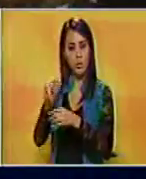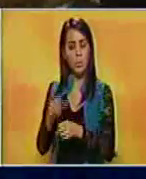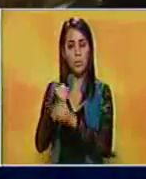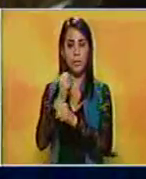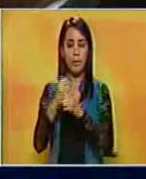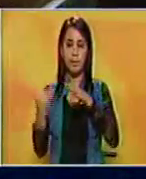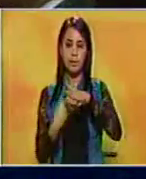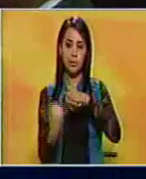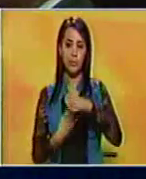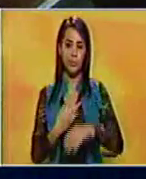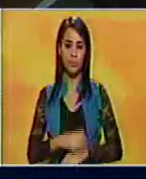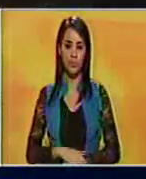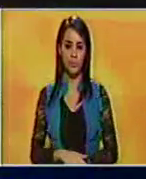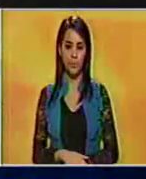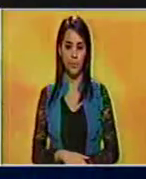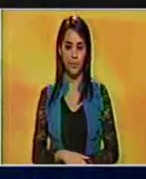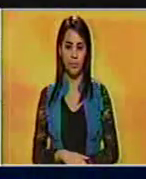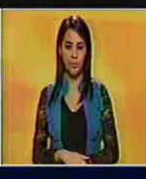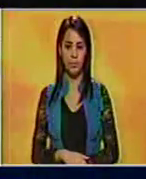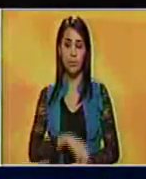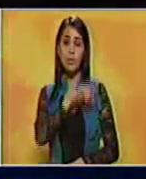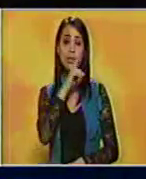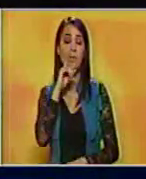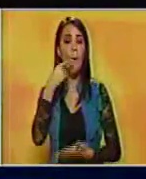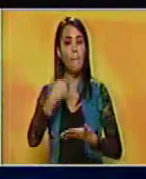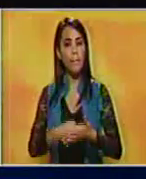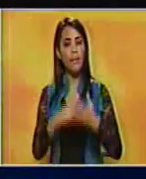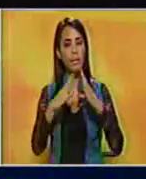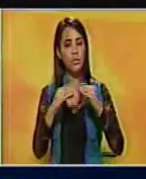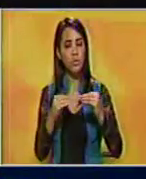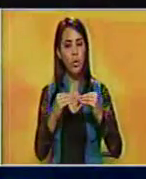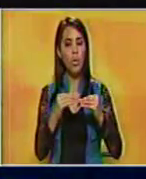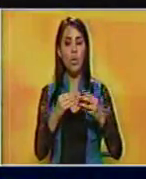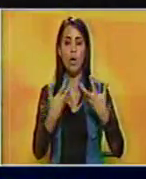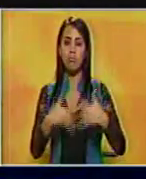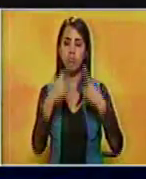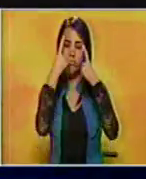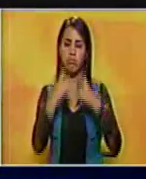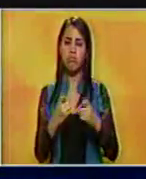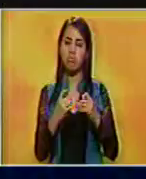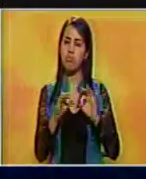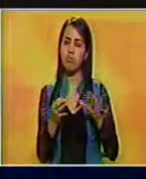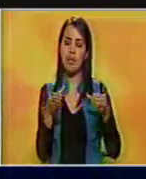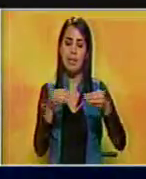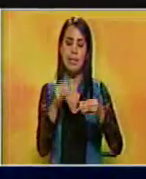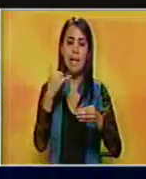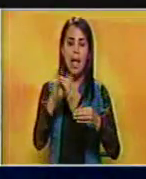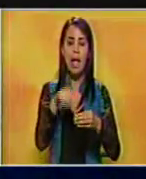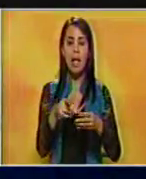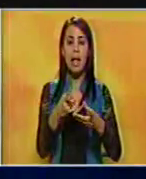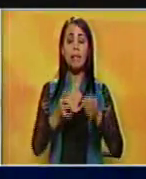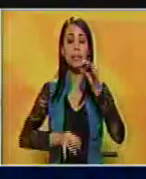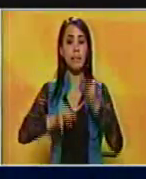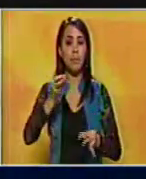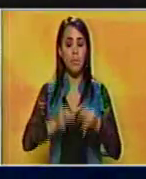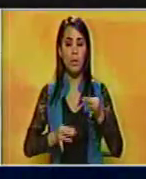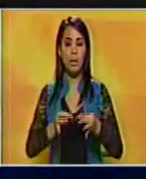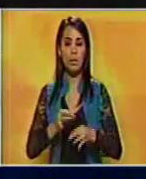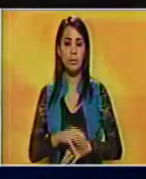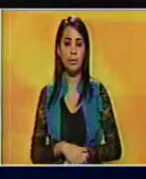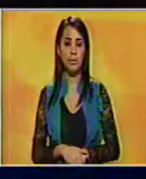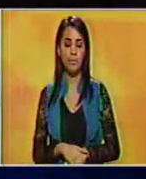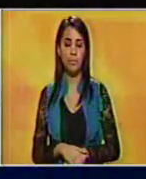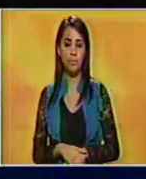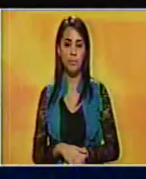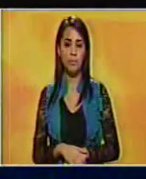institución. En nombre de todos los magistrados y magistradas que integramos el Tribunal Supremo de Justicia y del mío